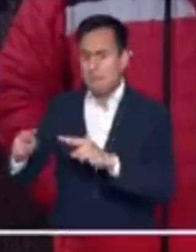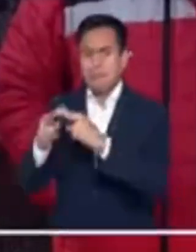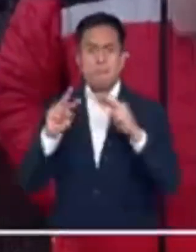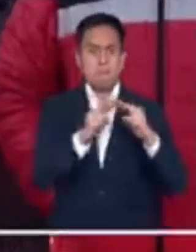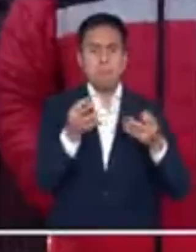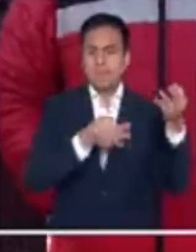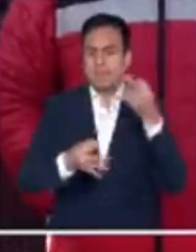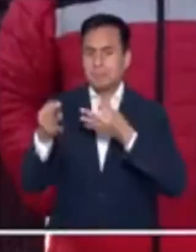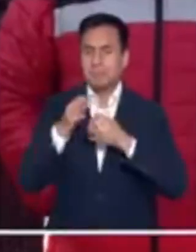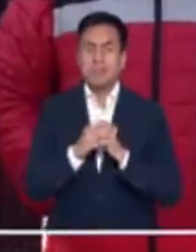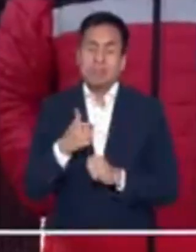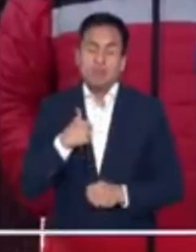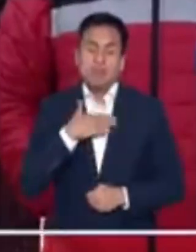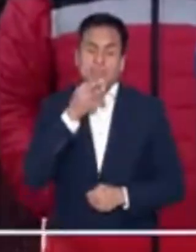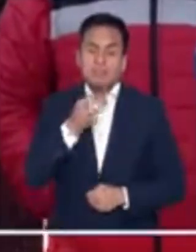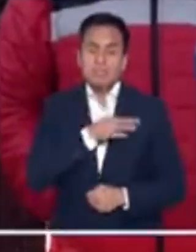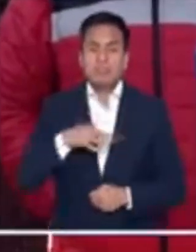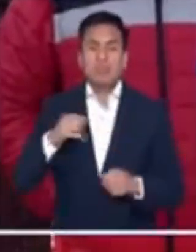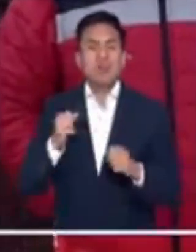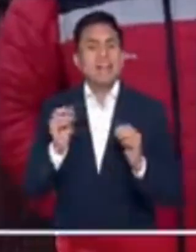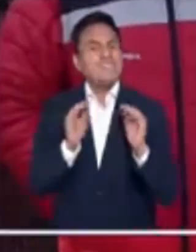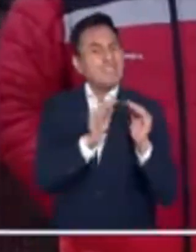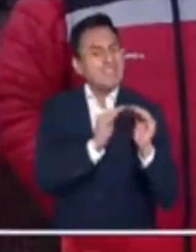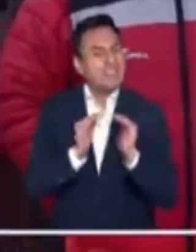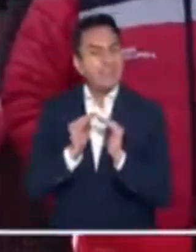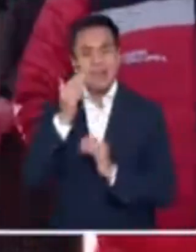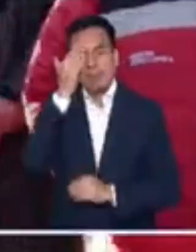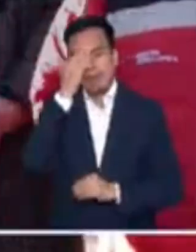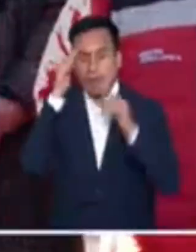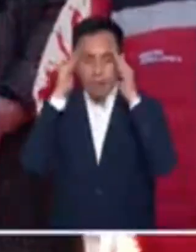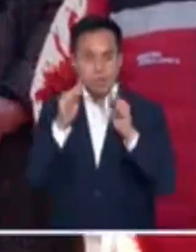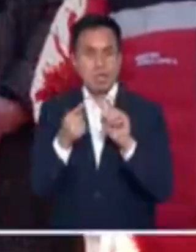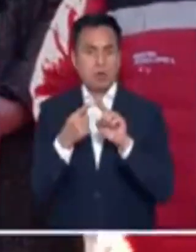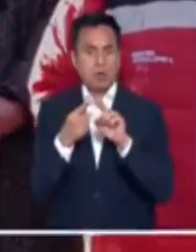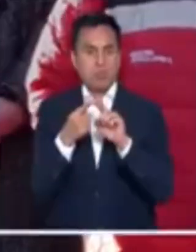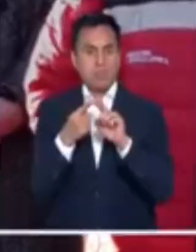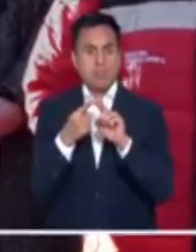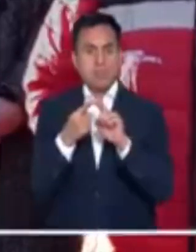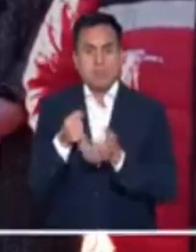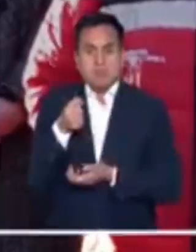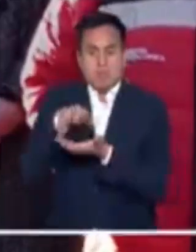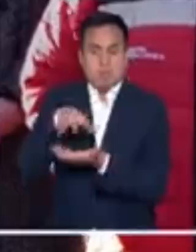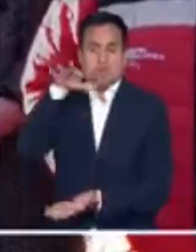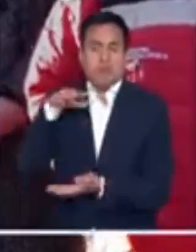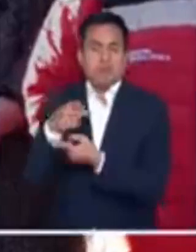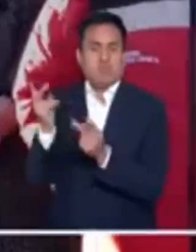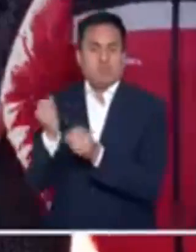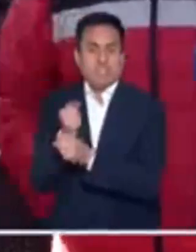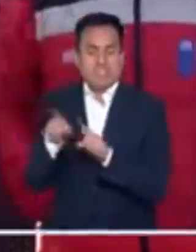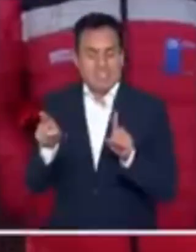plantea. Yo quiero decir que el Ministerio de la Vivienda, aquí nos vamos a preocupar de una cosa, no vamos a poner tanta plata como obras públicas, pero